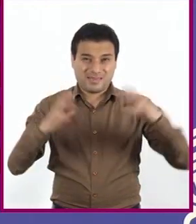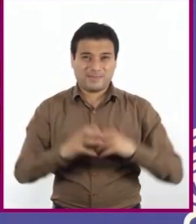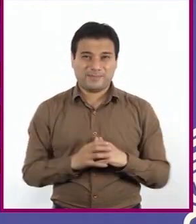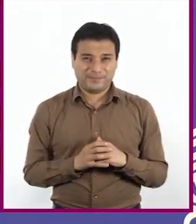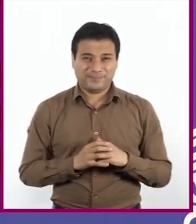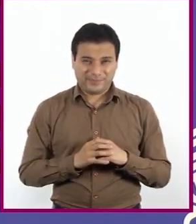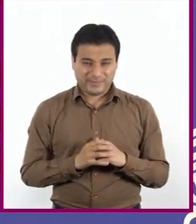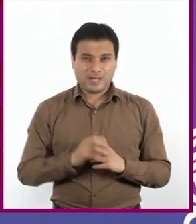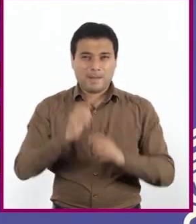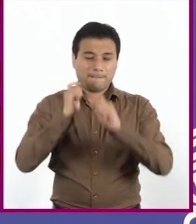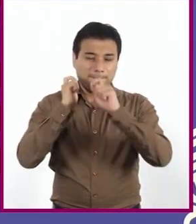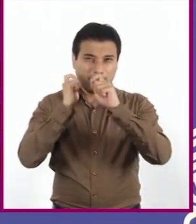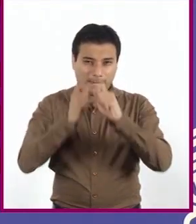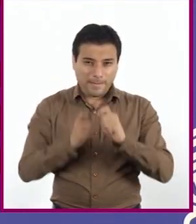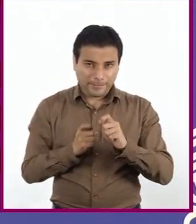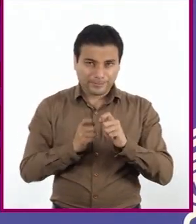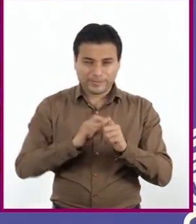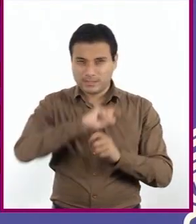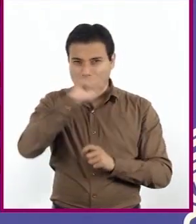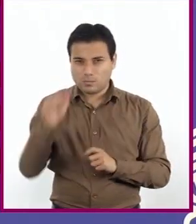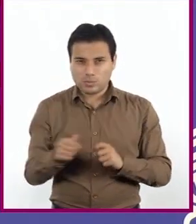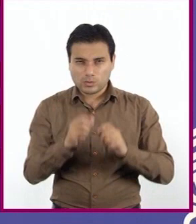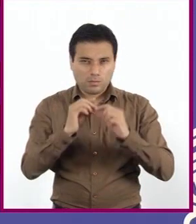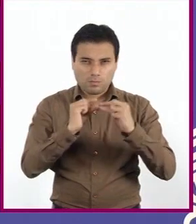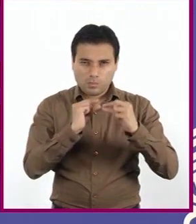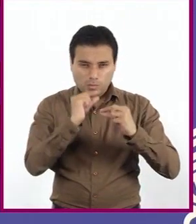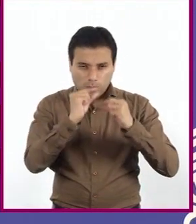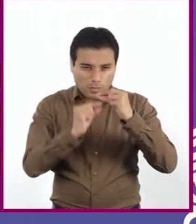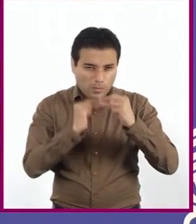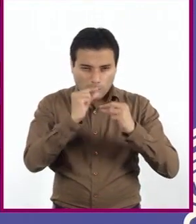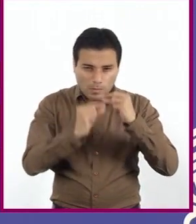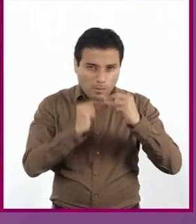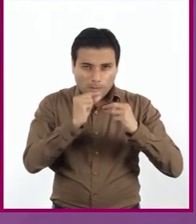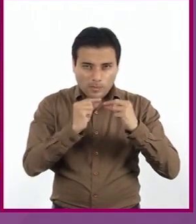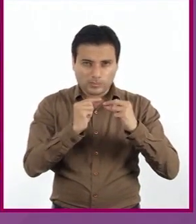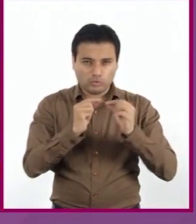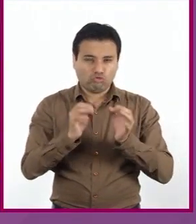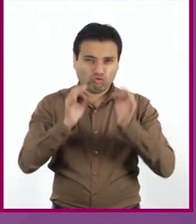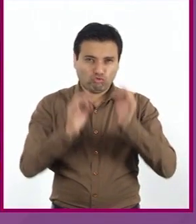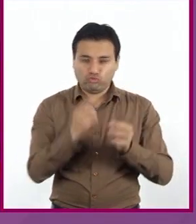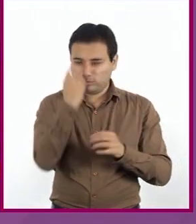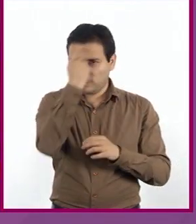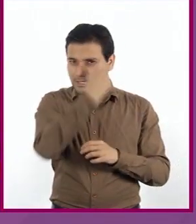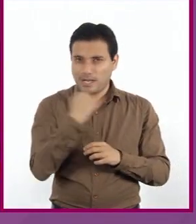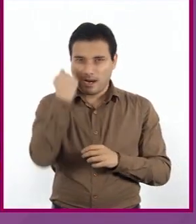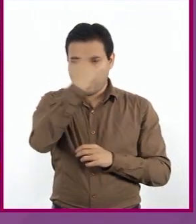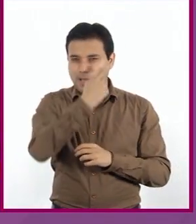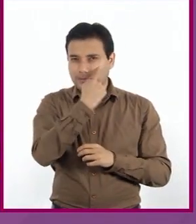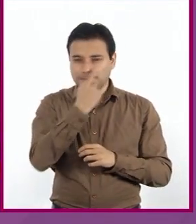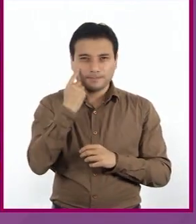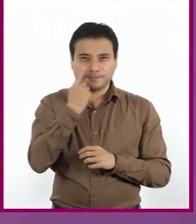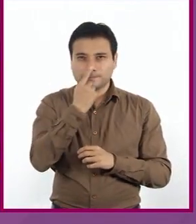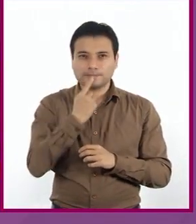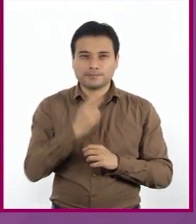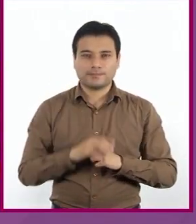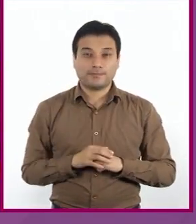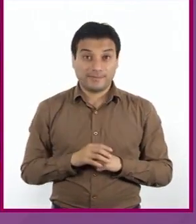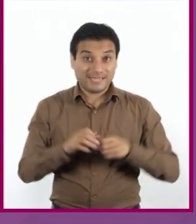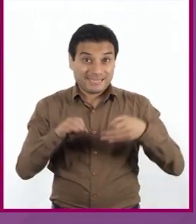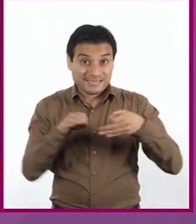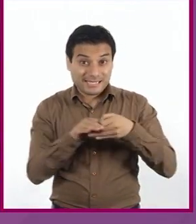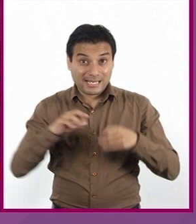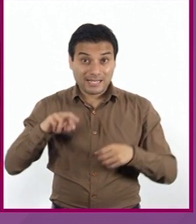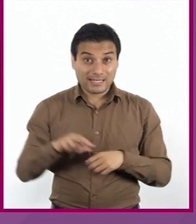y reciclarlos para darles forma de estas cabezas colosales. Al estar rodeado de afluentes de río,